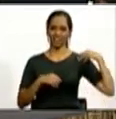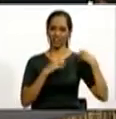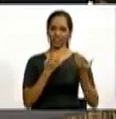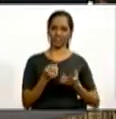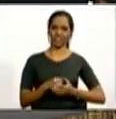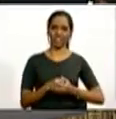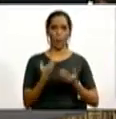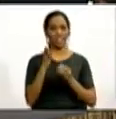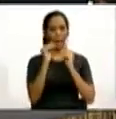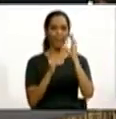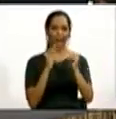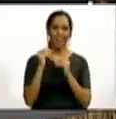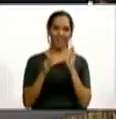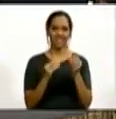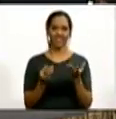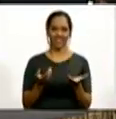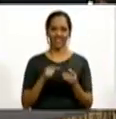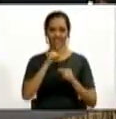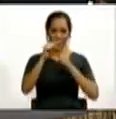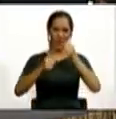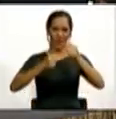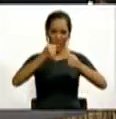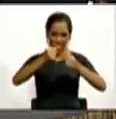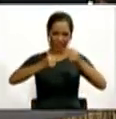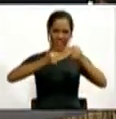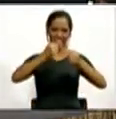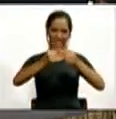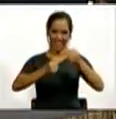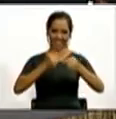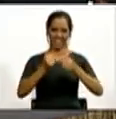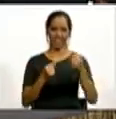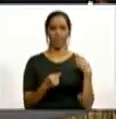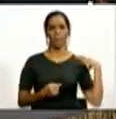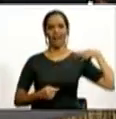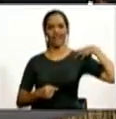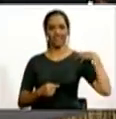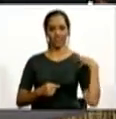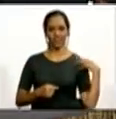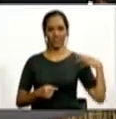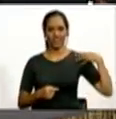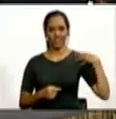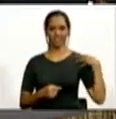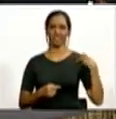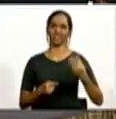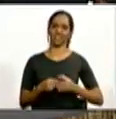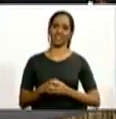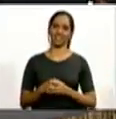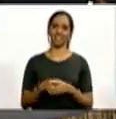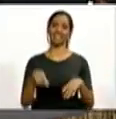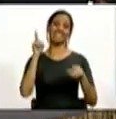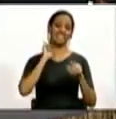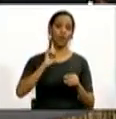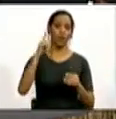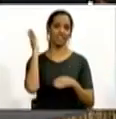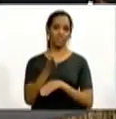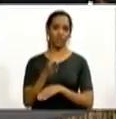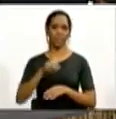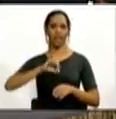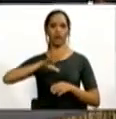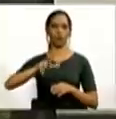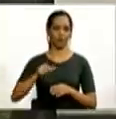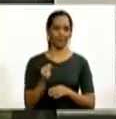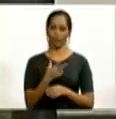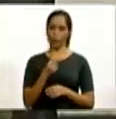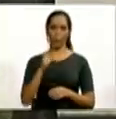Como estamos hablando desde la prensa, es rotativo. Claro. Entonces el manguito rotativo rodaña. Las sanciones son para los corruptos, según la niña. No para los